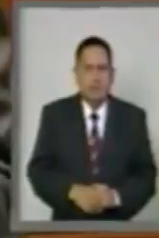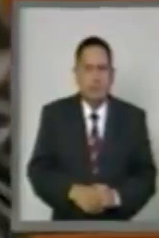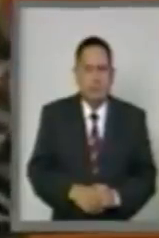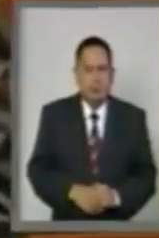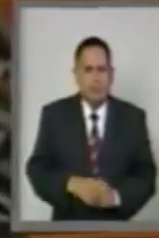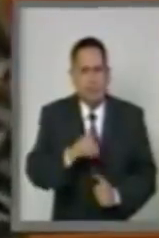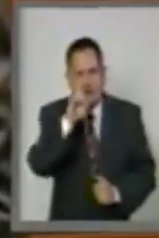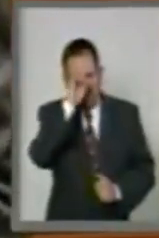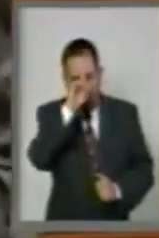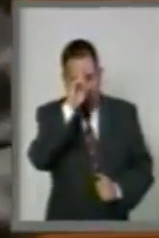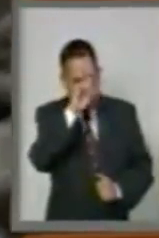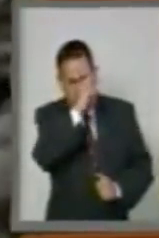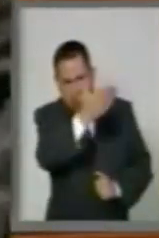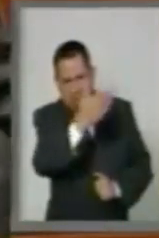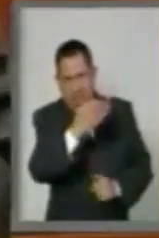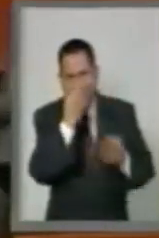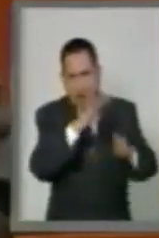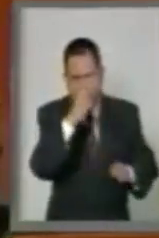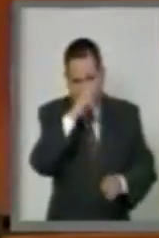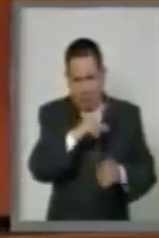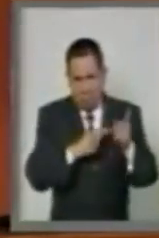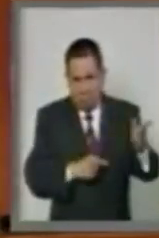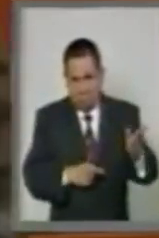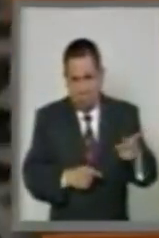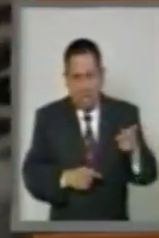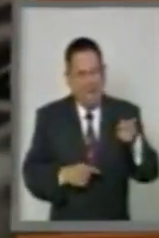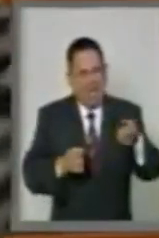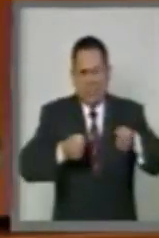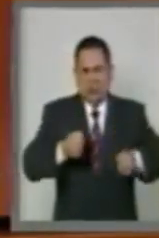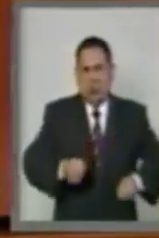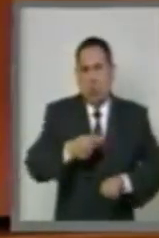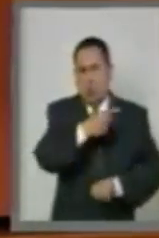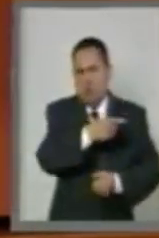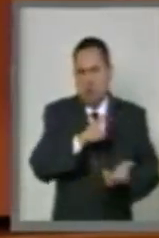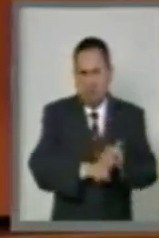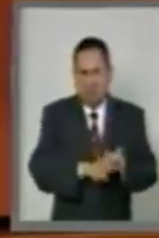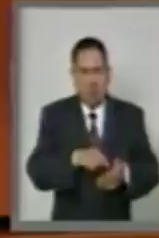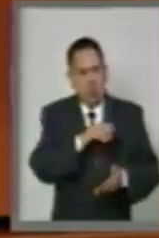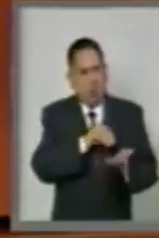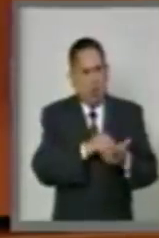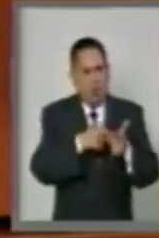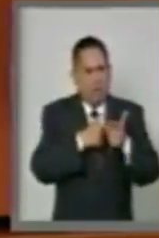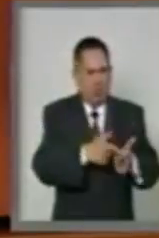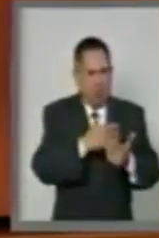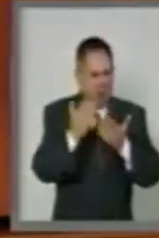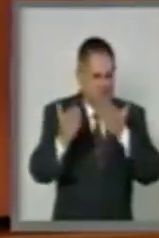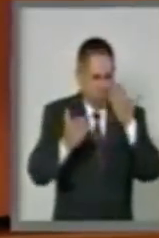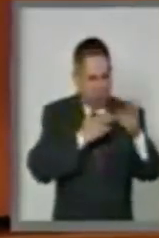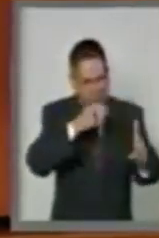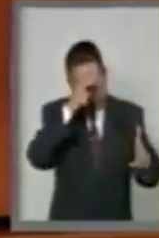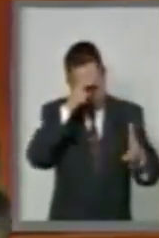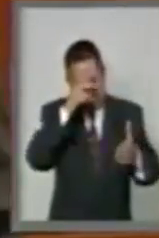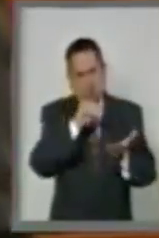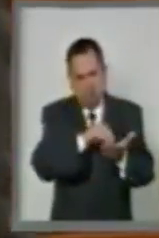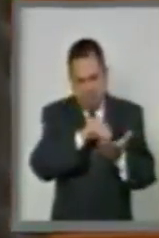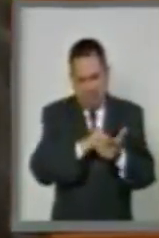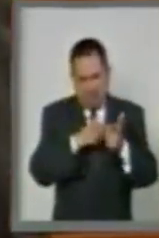Le recomiendo el Banco de México. Eso sí asegura que siga siendo un hombre estudioso,